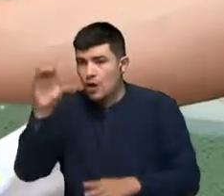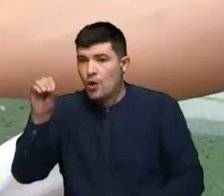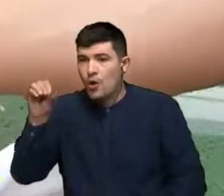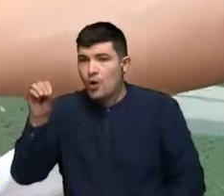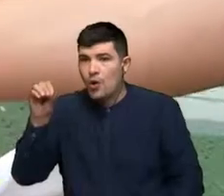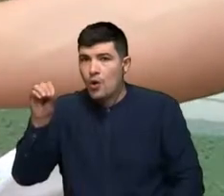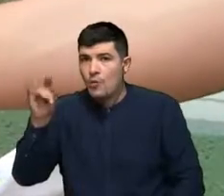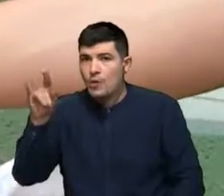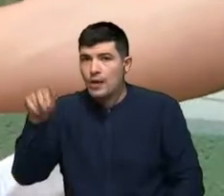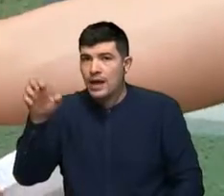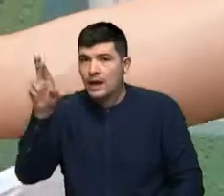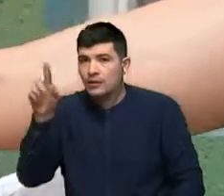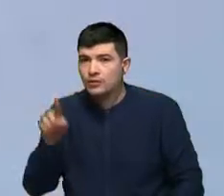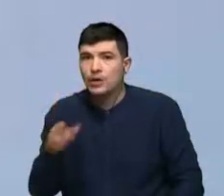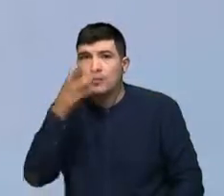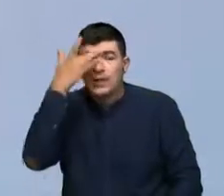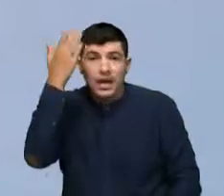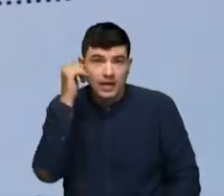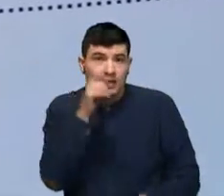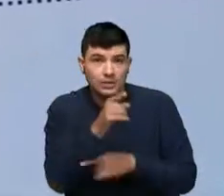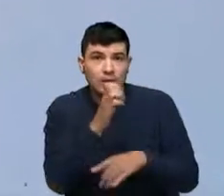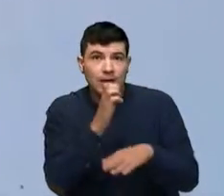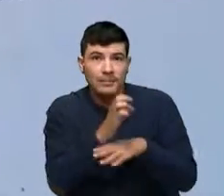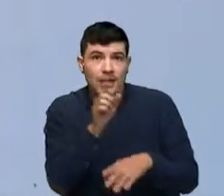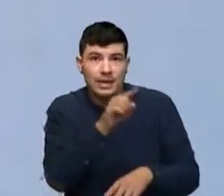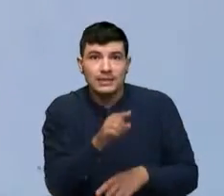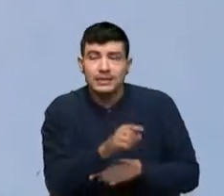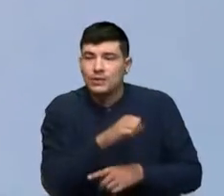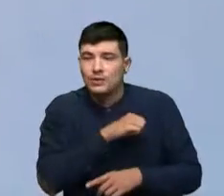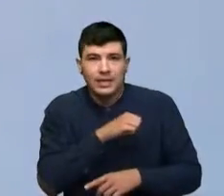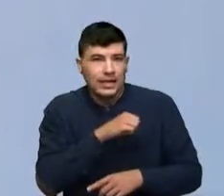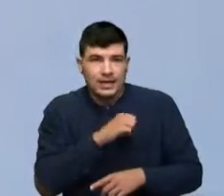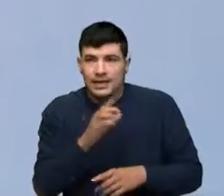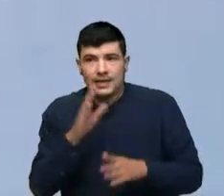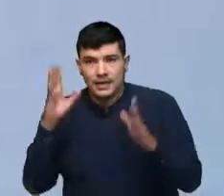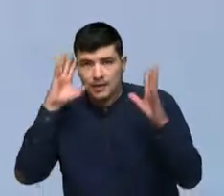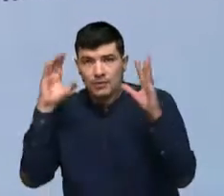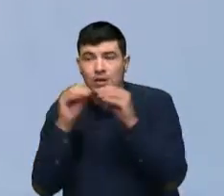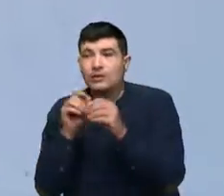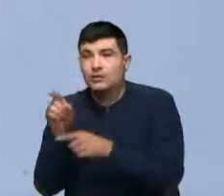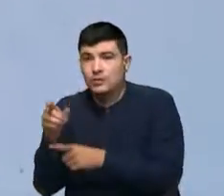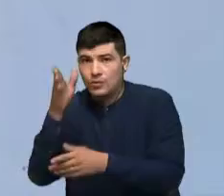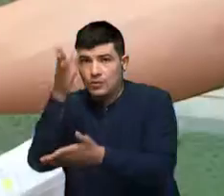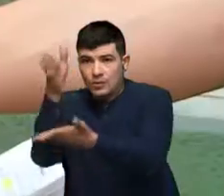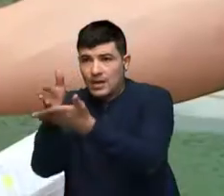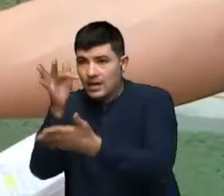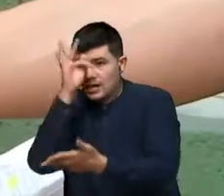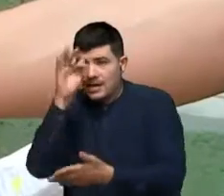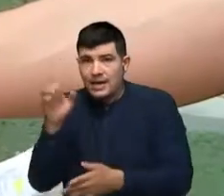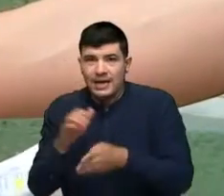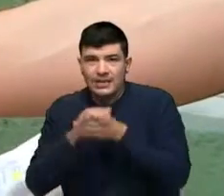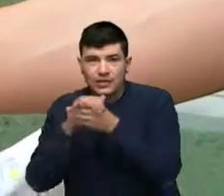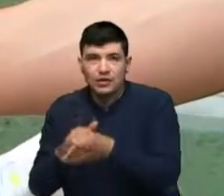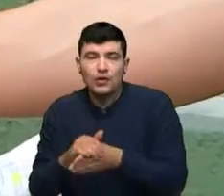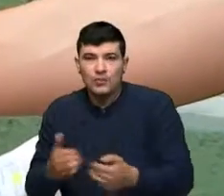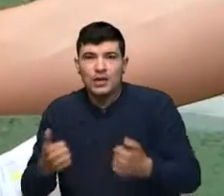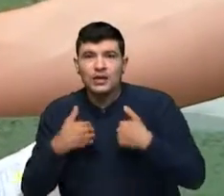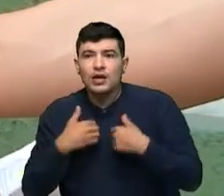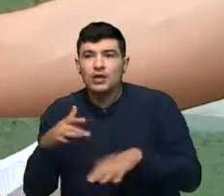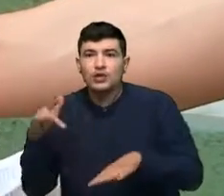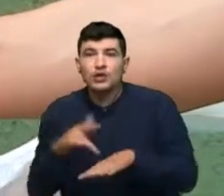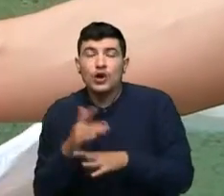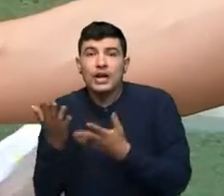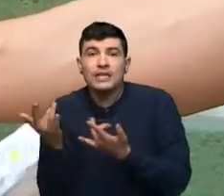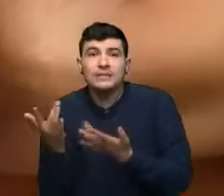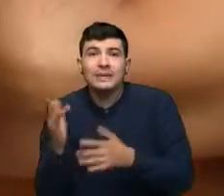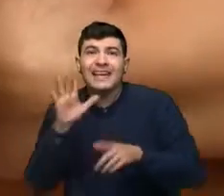no tenía convenios. Entonces nos mandaron para la clínica Gestión Bienestar. Ahí en Gestión Bienestar tocó esperar casi 5 meses para